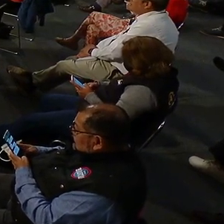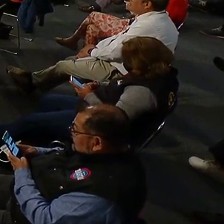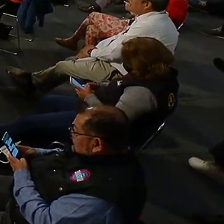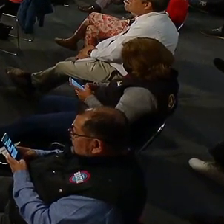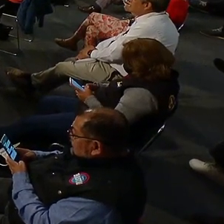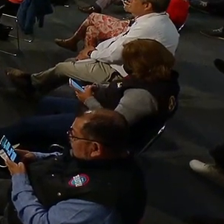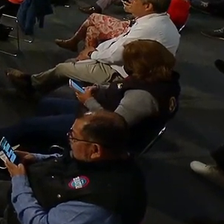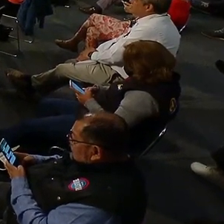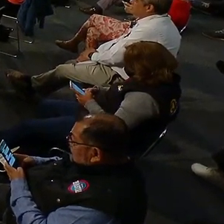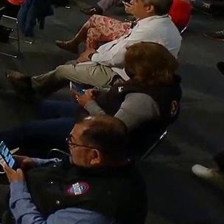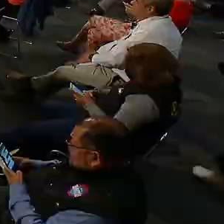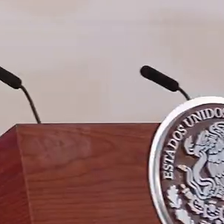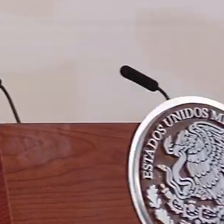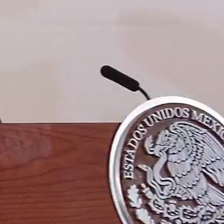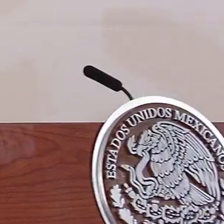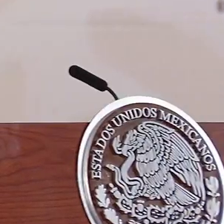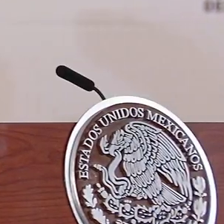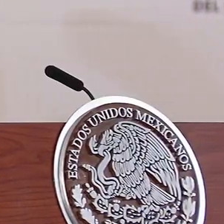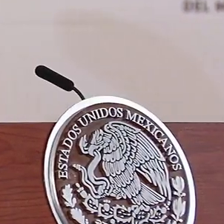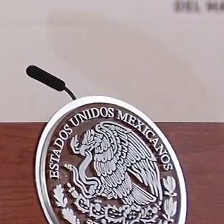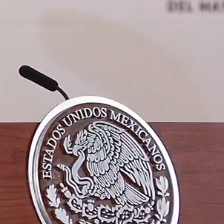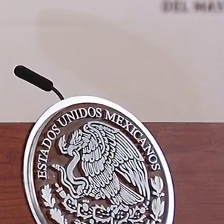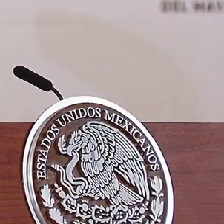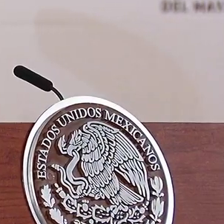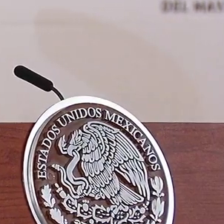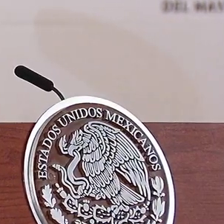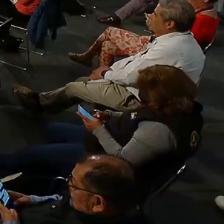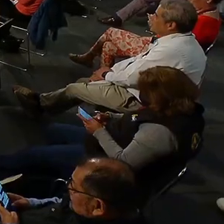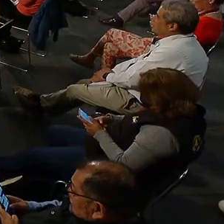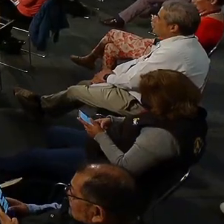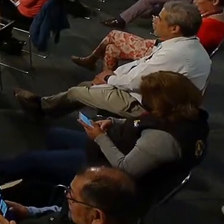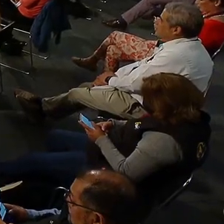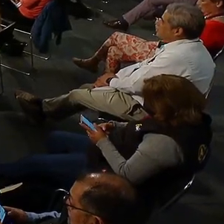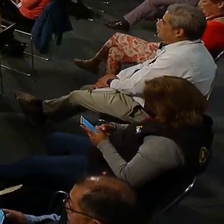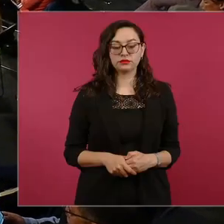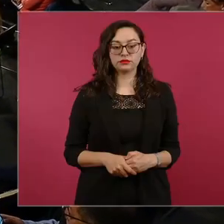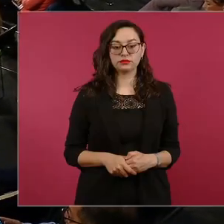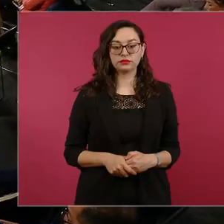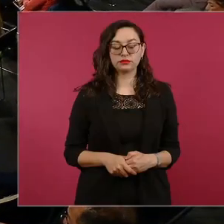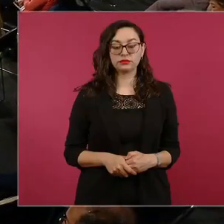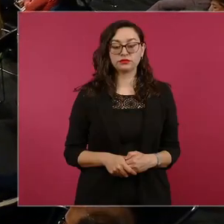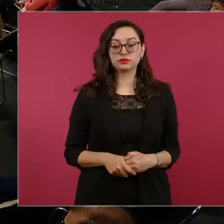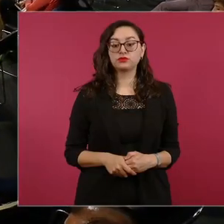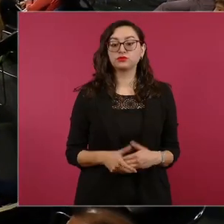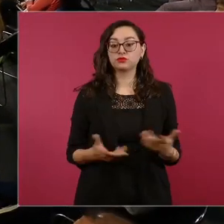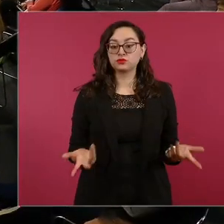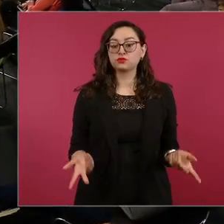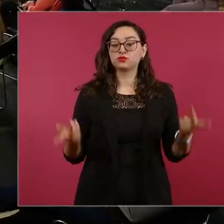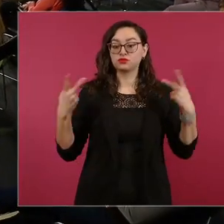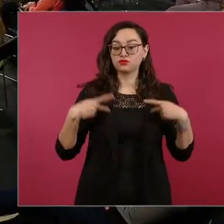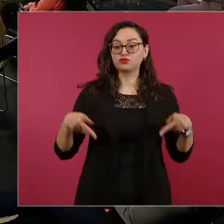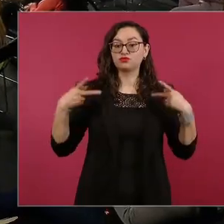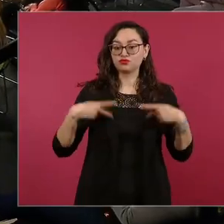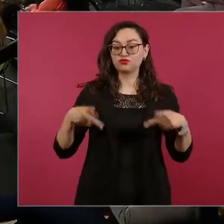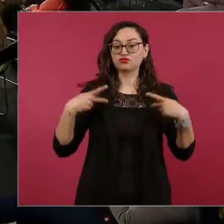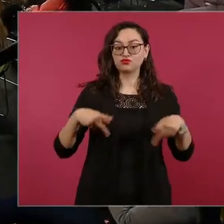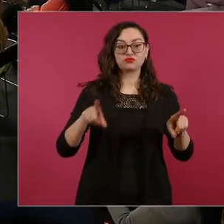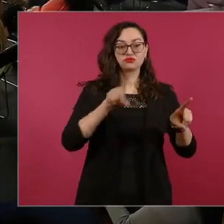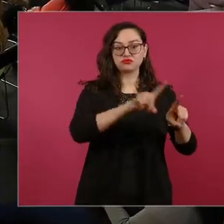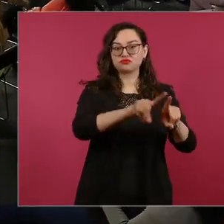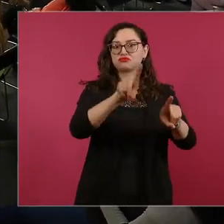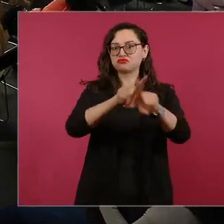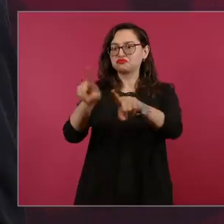dos días estuve con una persona que en un restaurante